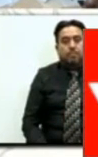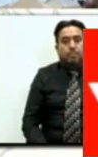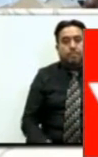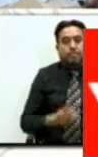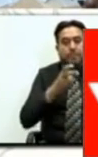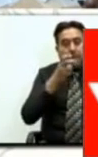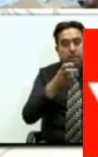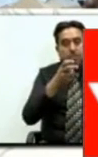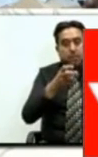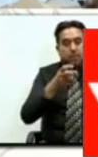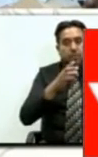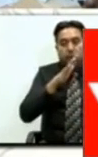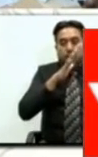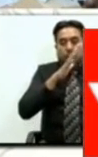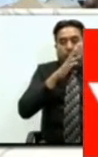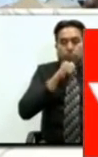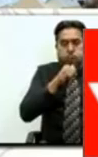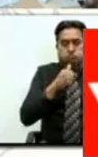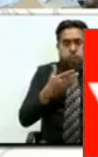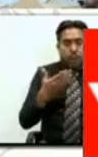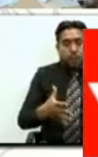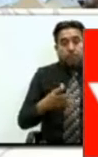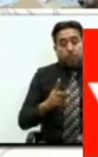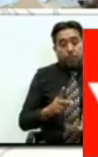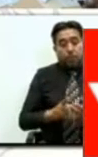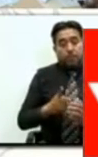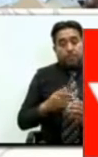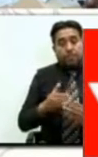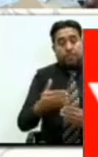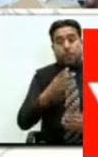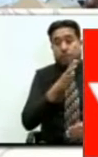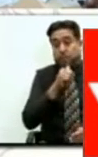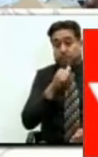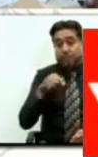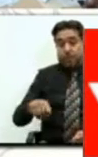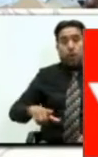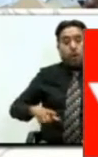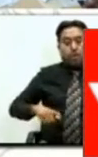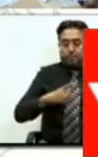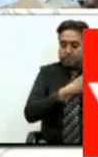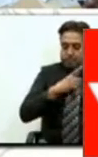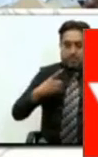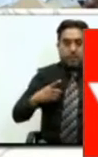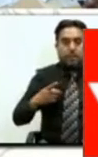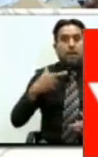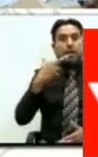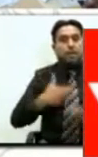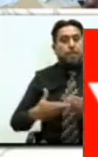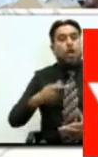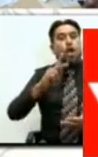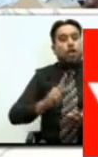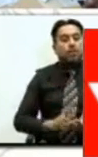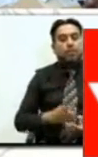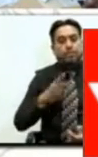inadmisible y no puede volver a ocurrir el estado debe de garantizar la no repetición de este tipo